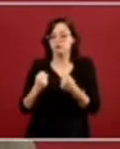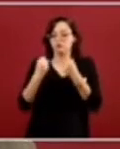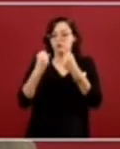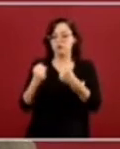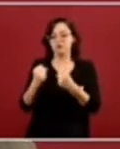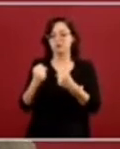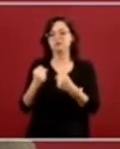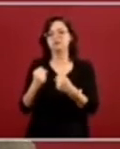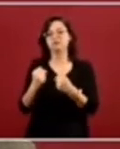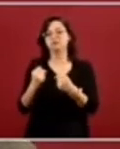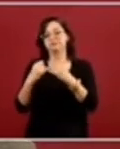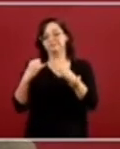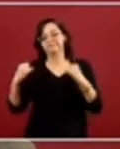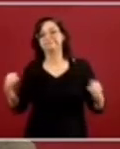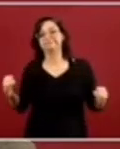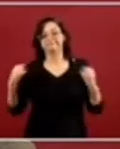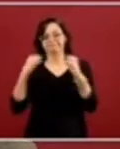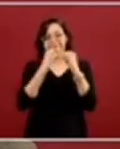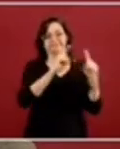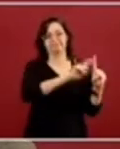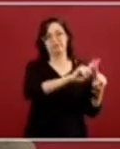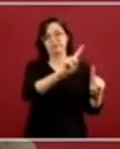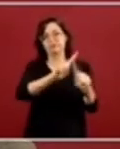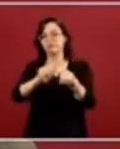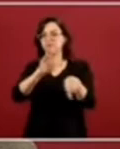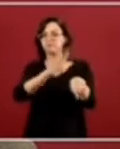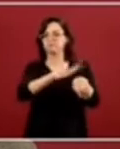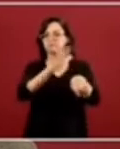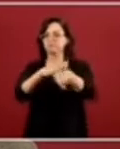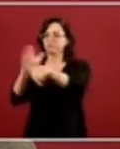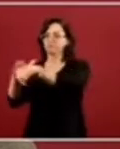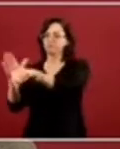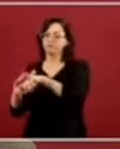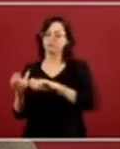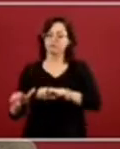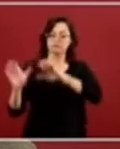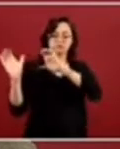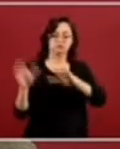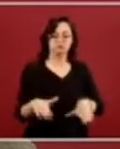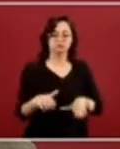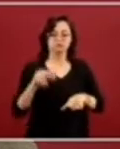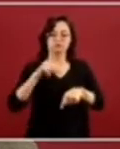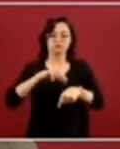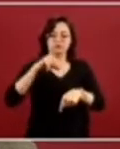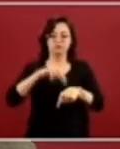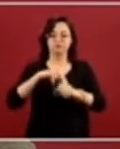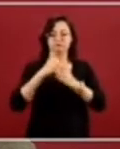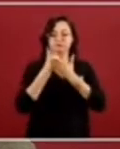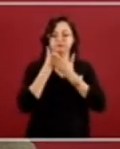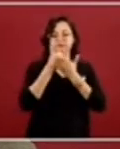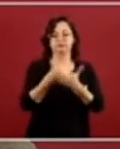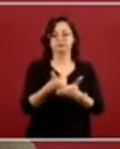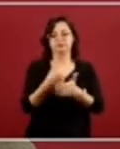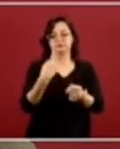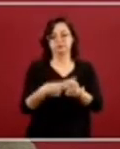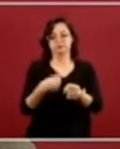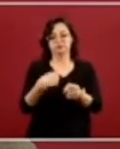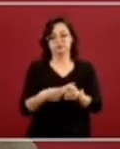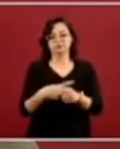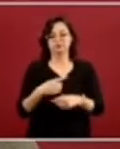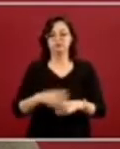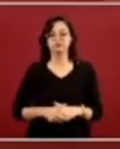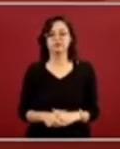dar nuestras instituciones para convocar a los médicos que nos van a ayudar al manejo de esta